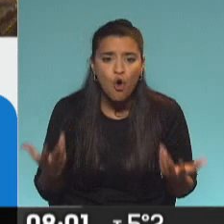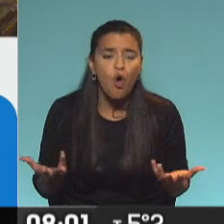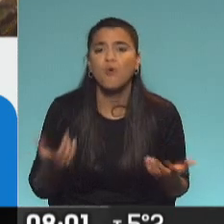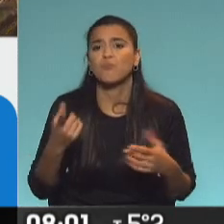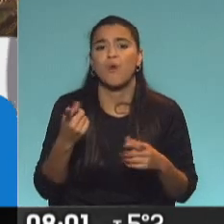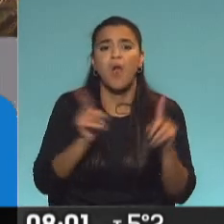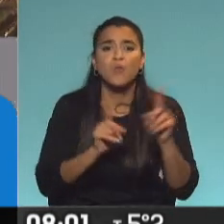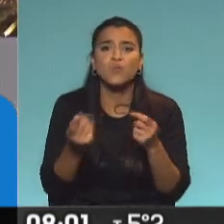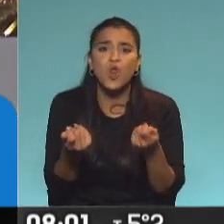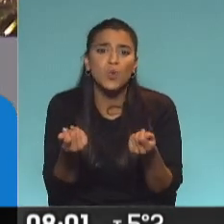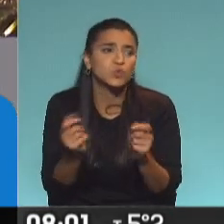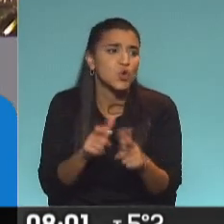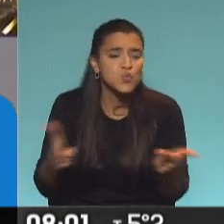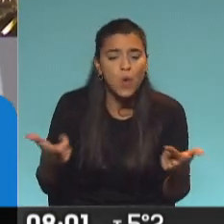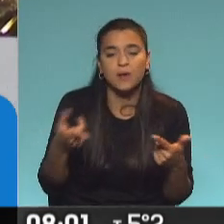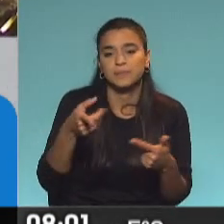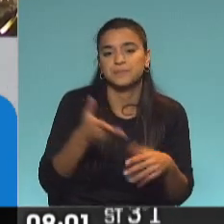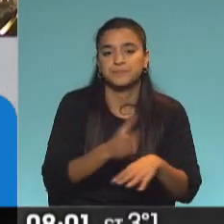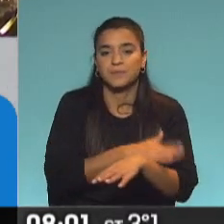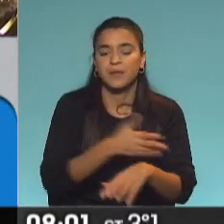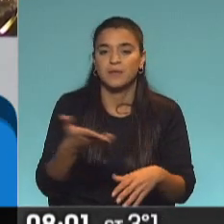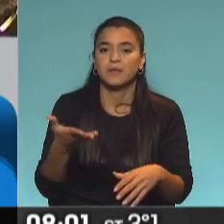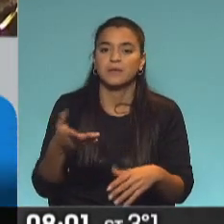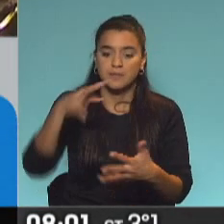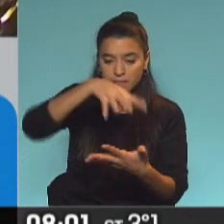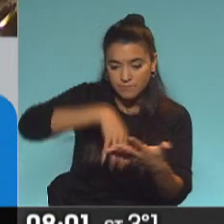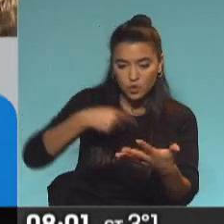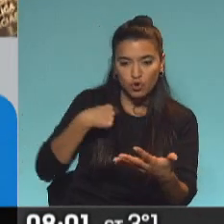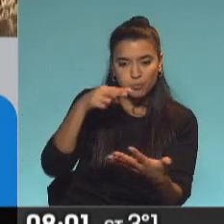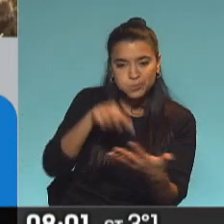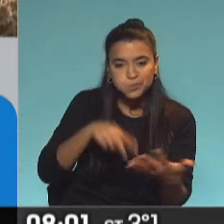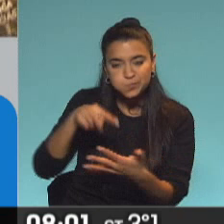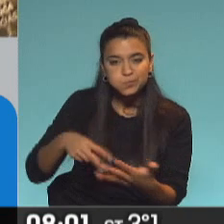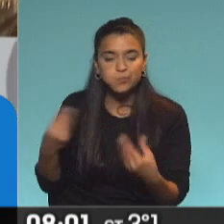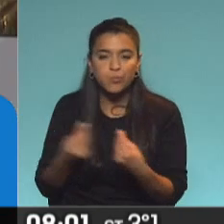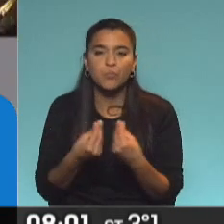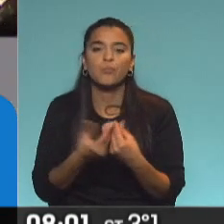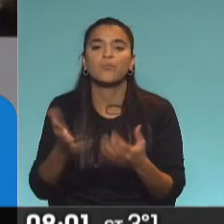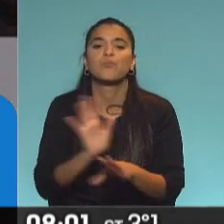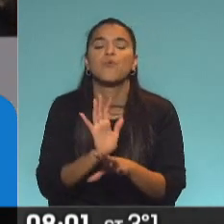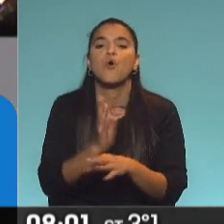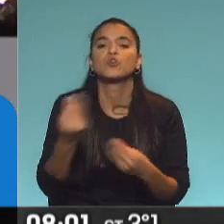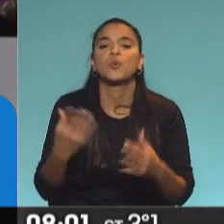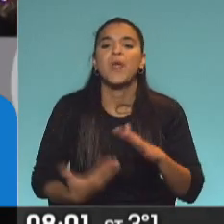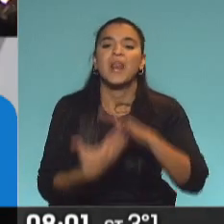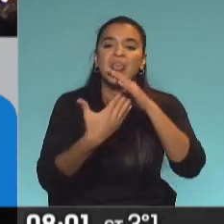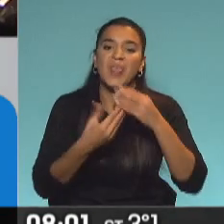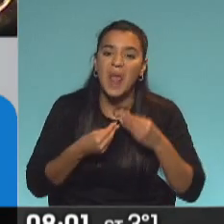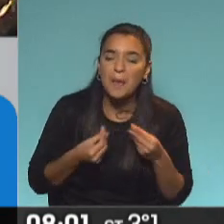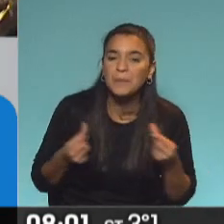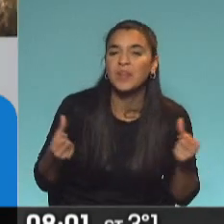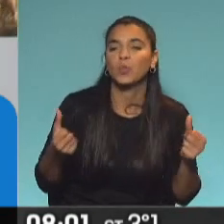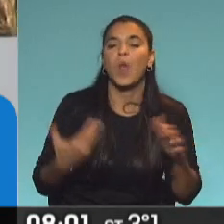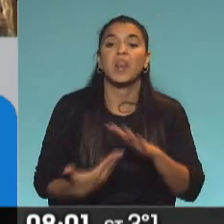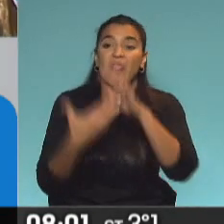tienen recursos. Y una palabra que usted también tomaba en distintos artículos que he leído, de esta voz cantante de los líderes espirituales y los líderes